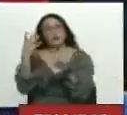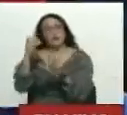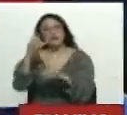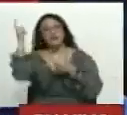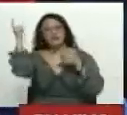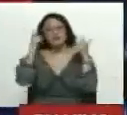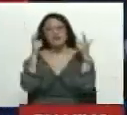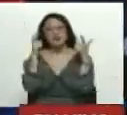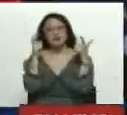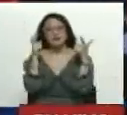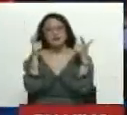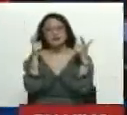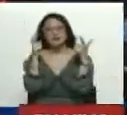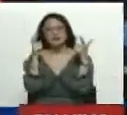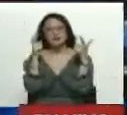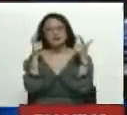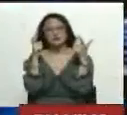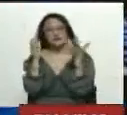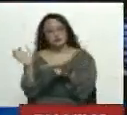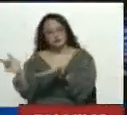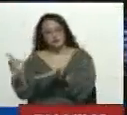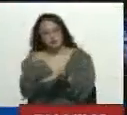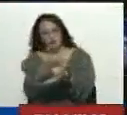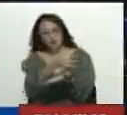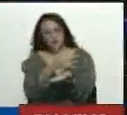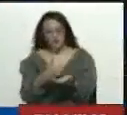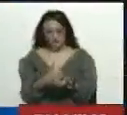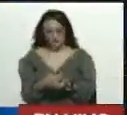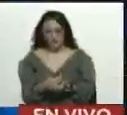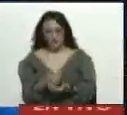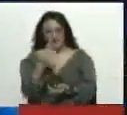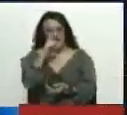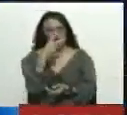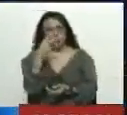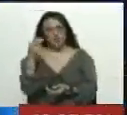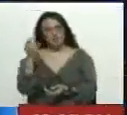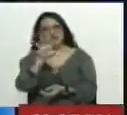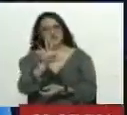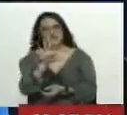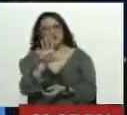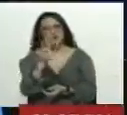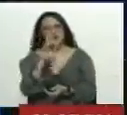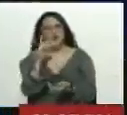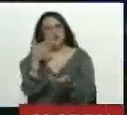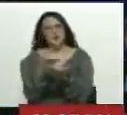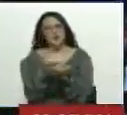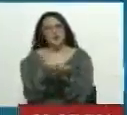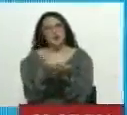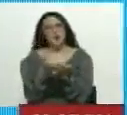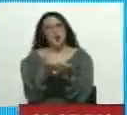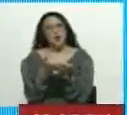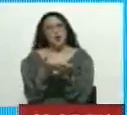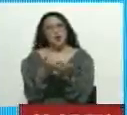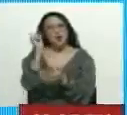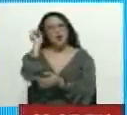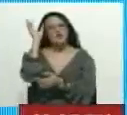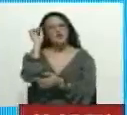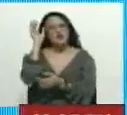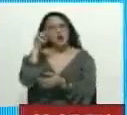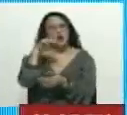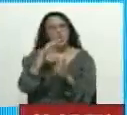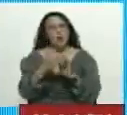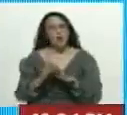entonces las agrupa y en 2005 propone el consejo comunal un número